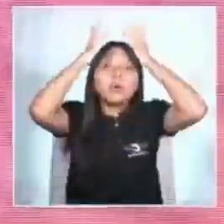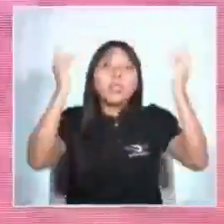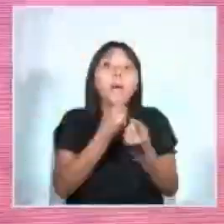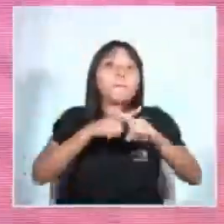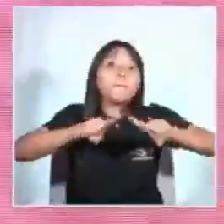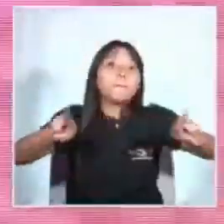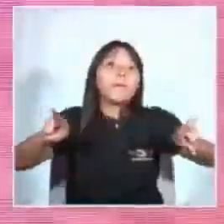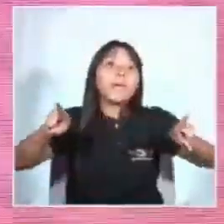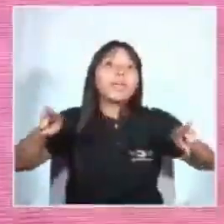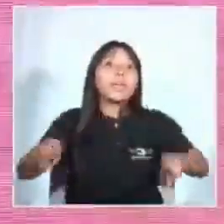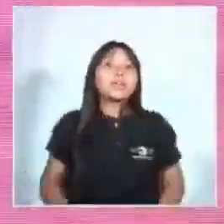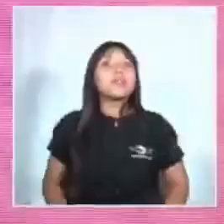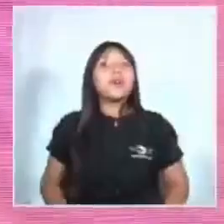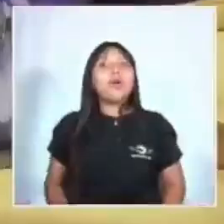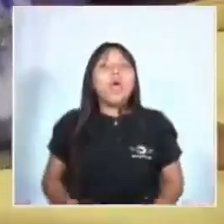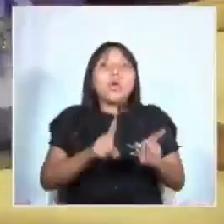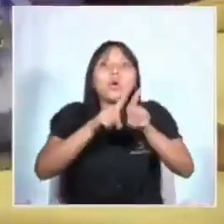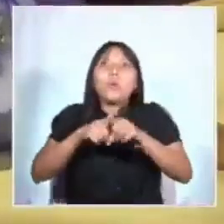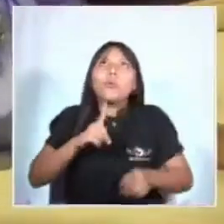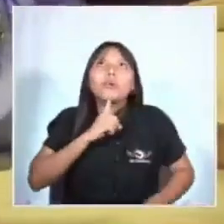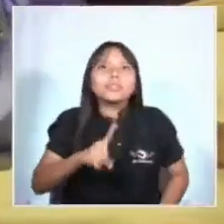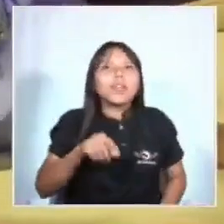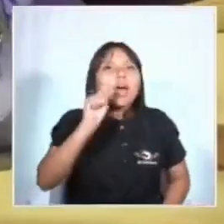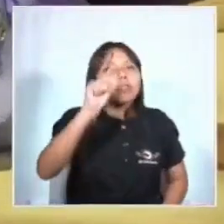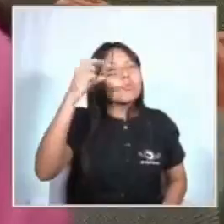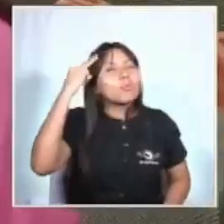vecina, ¿cómo está tu mentalidad?